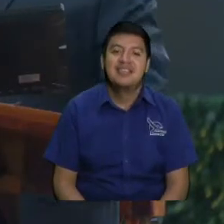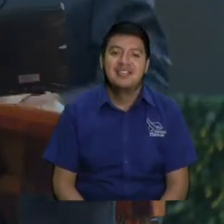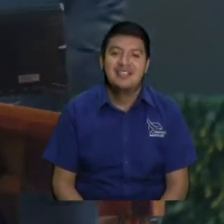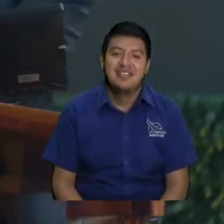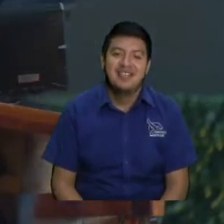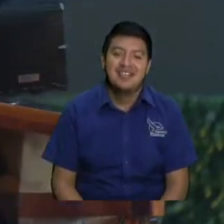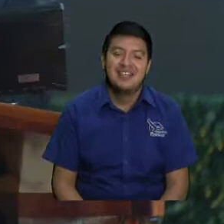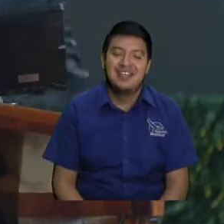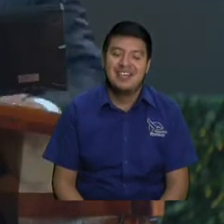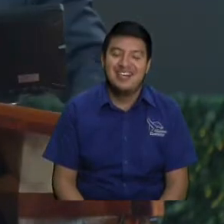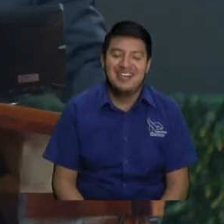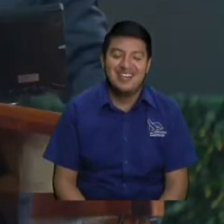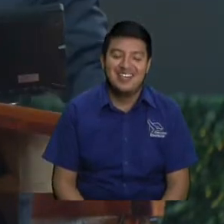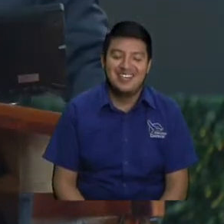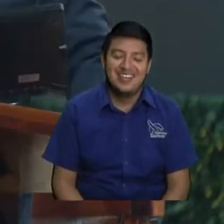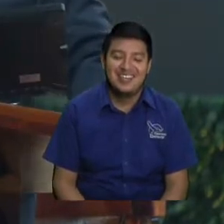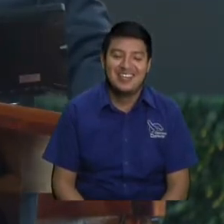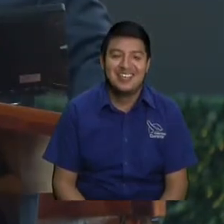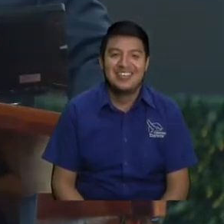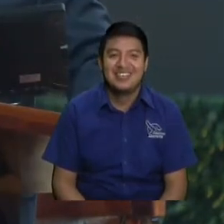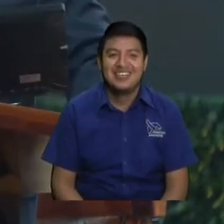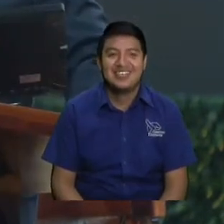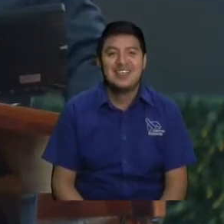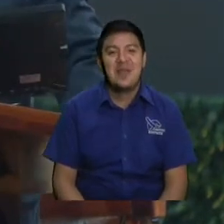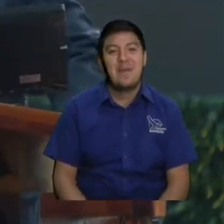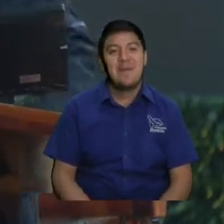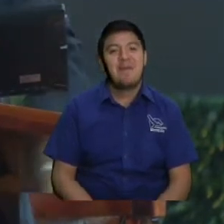¿Se da cuenta que hay unos como alambritos que uno se hace así?